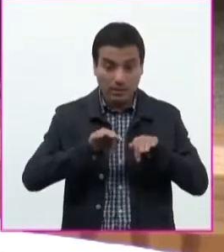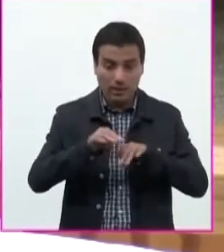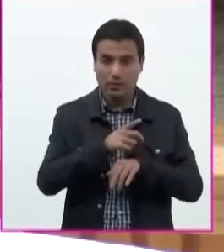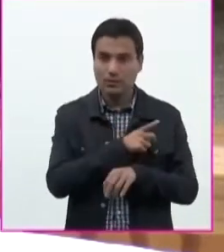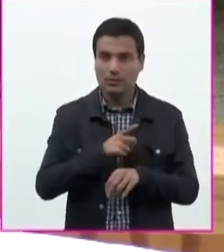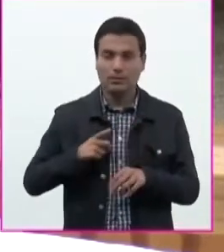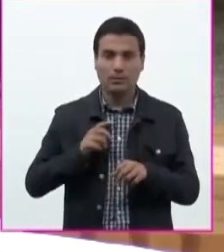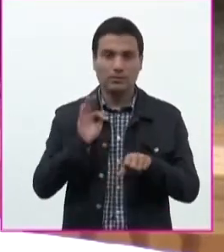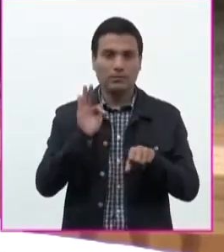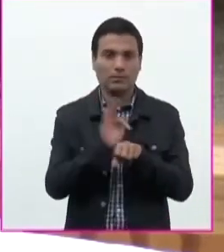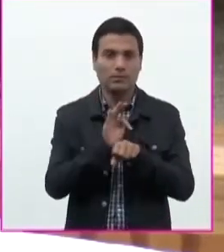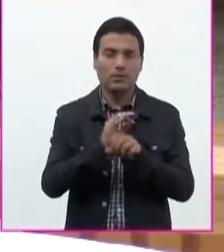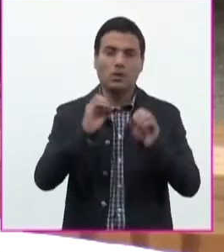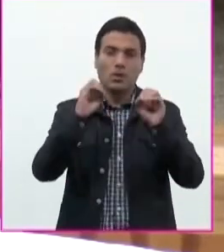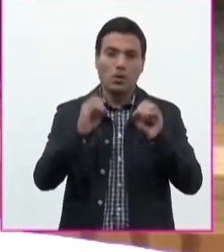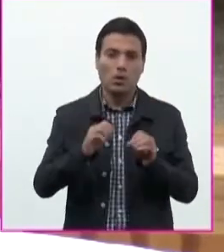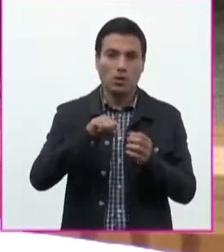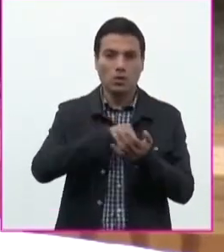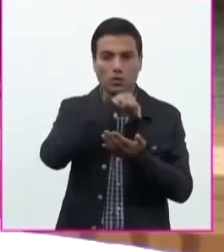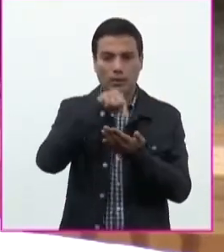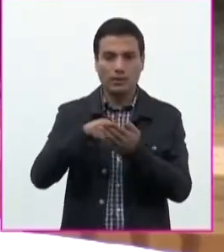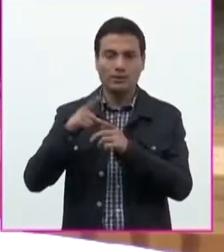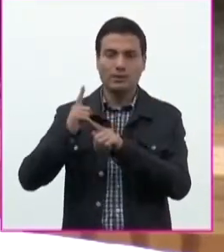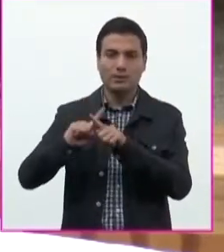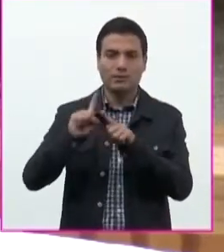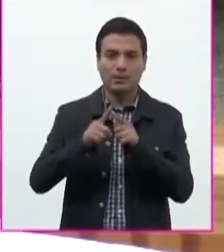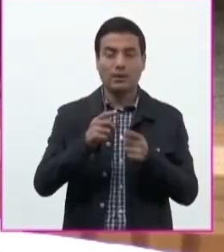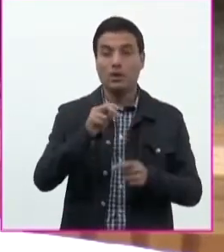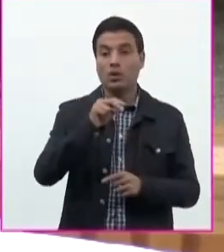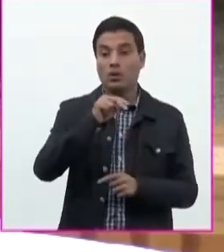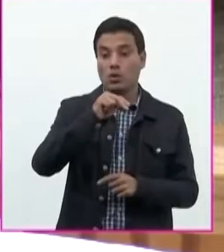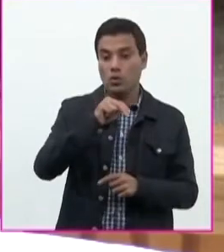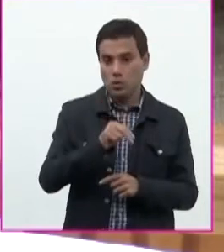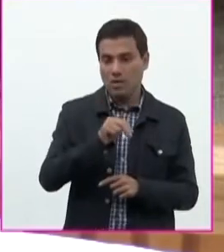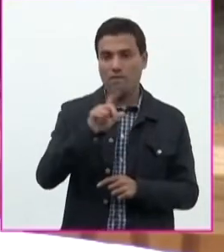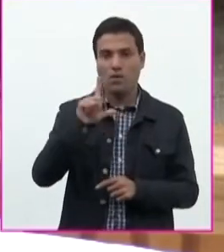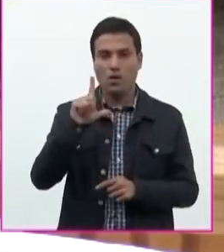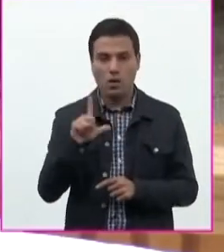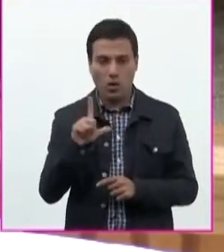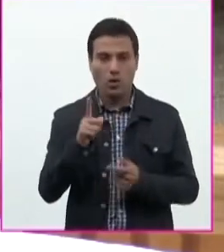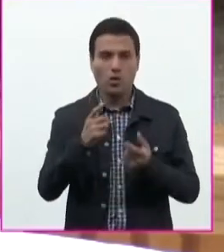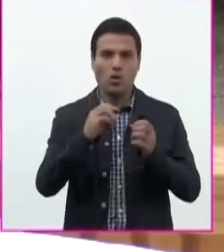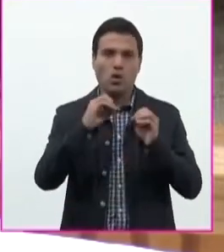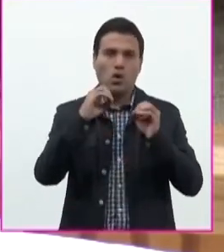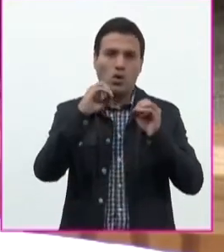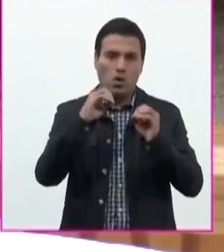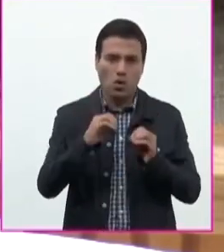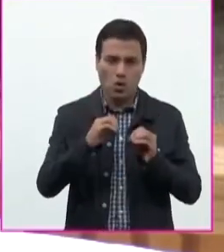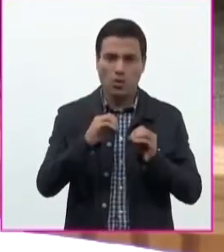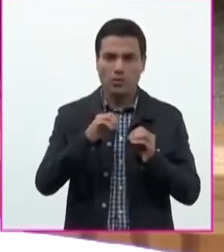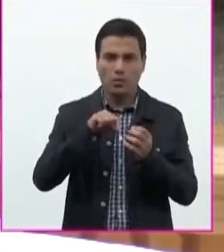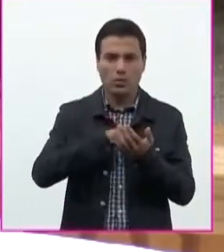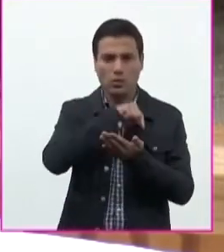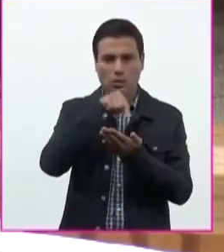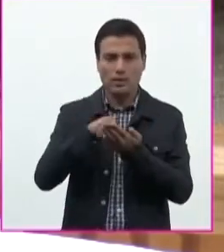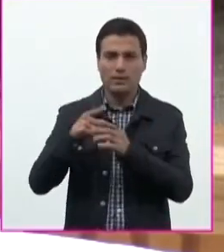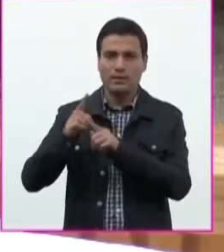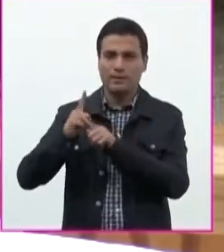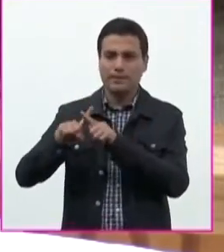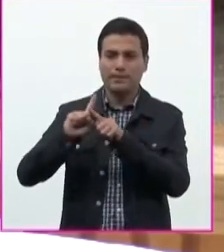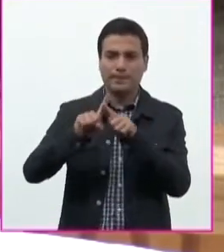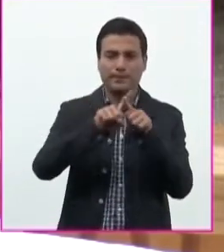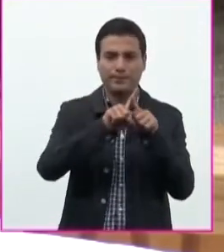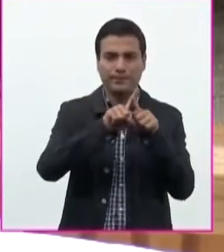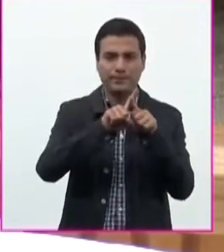como por ejemplo la de un nuevo león sino también a las personas que atendemos en nuestras